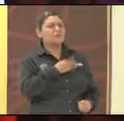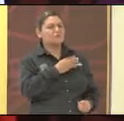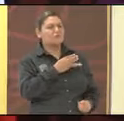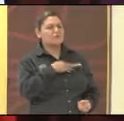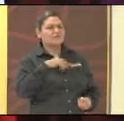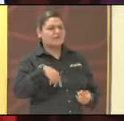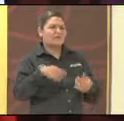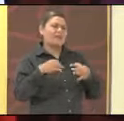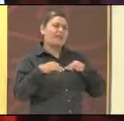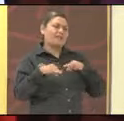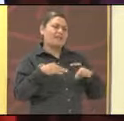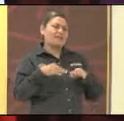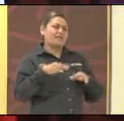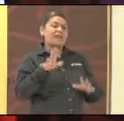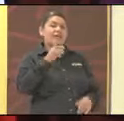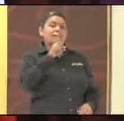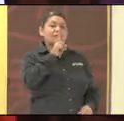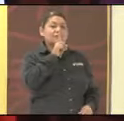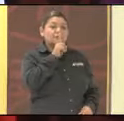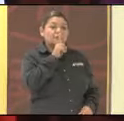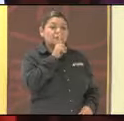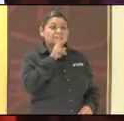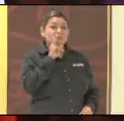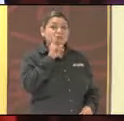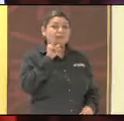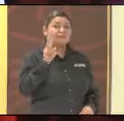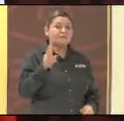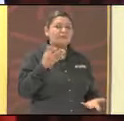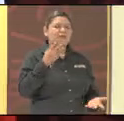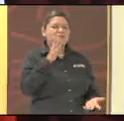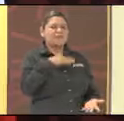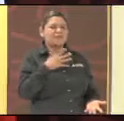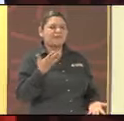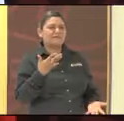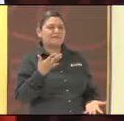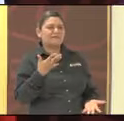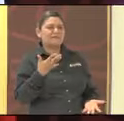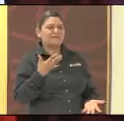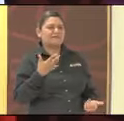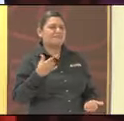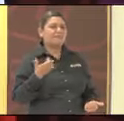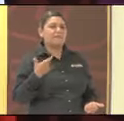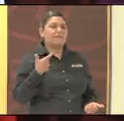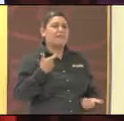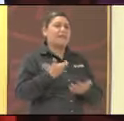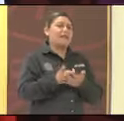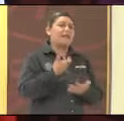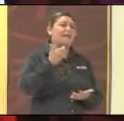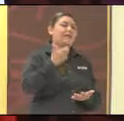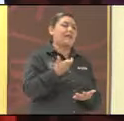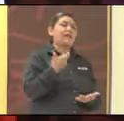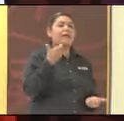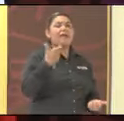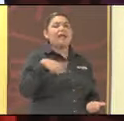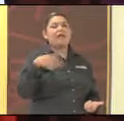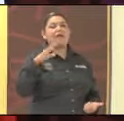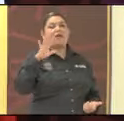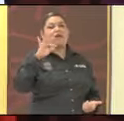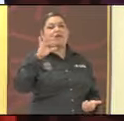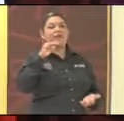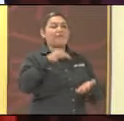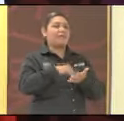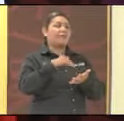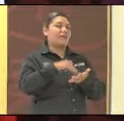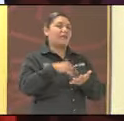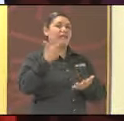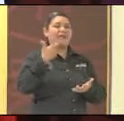están callados. Nada más sale algo y luego. Que la inversión que habíamos hecho de 40 millones de pesos, que habíamos